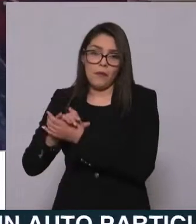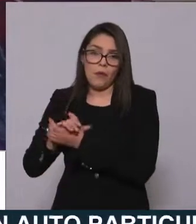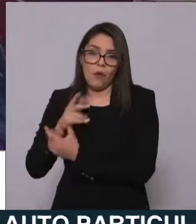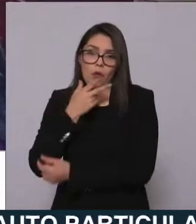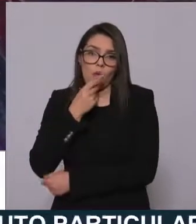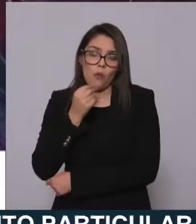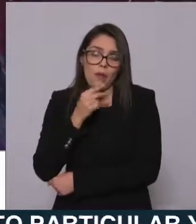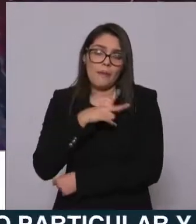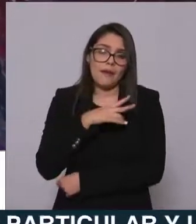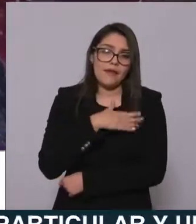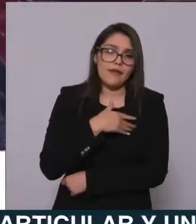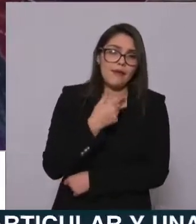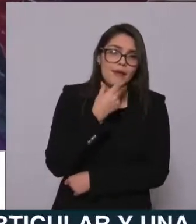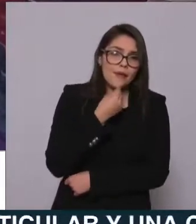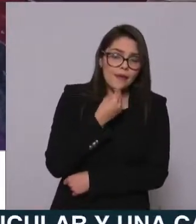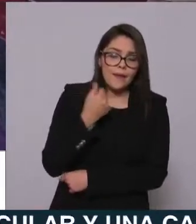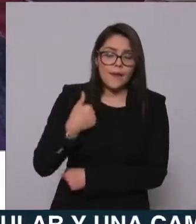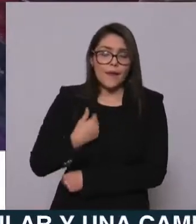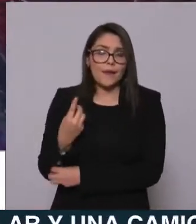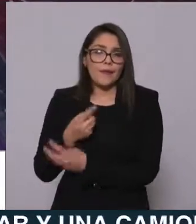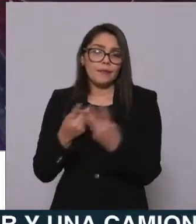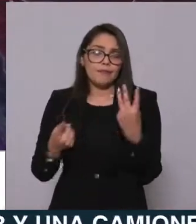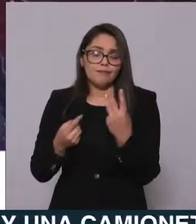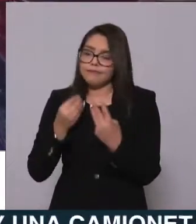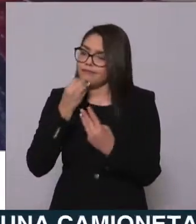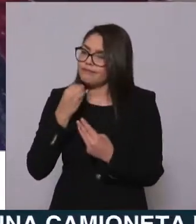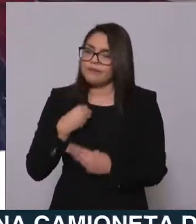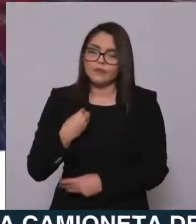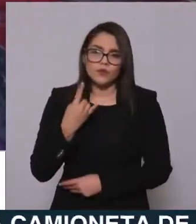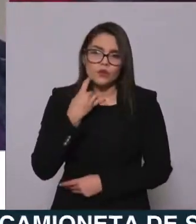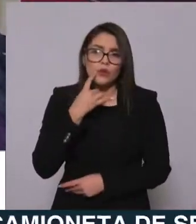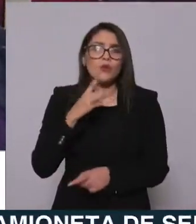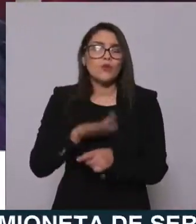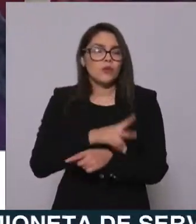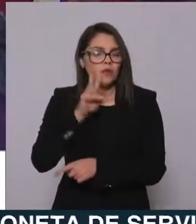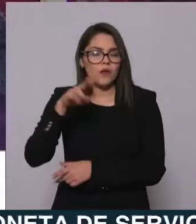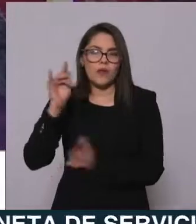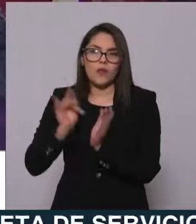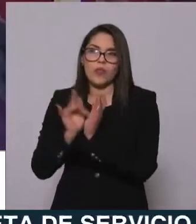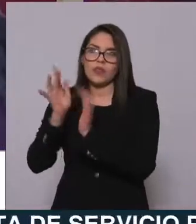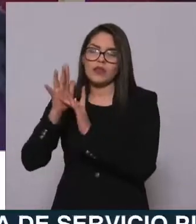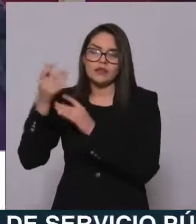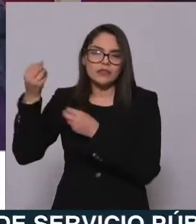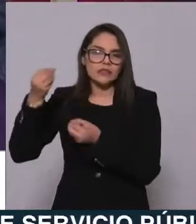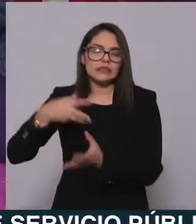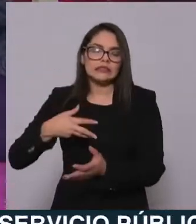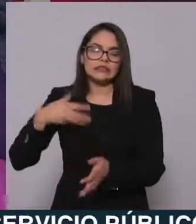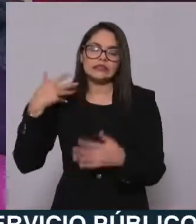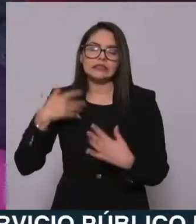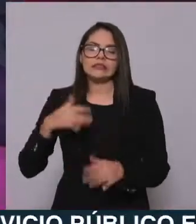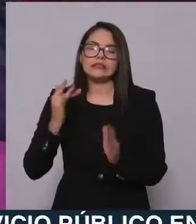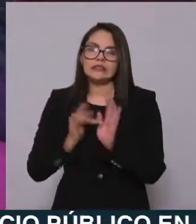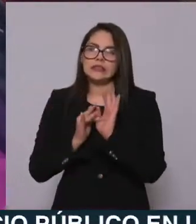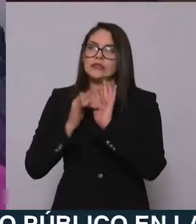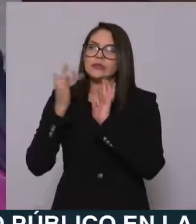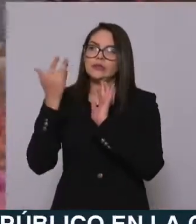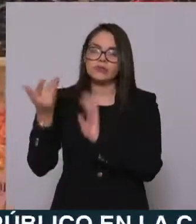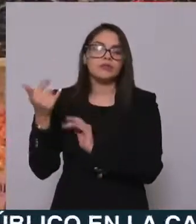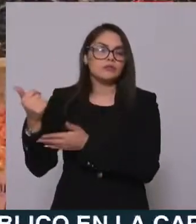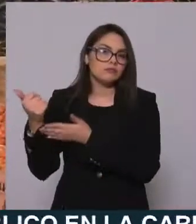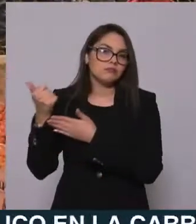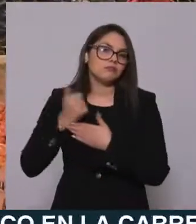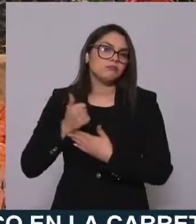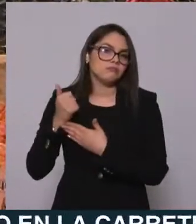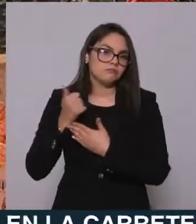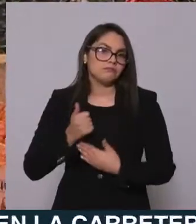aquí porque Diosito es muy grande y Él es el que nos va a ayudar.